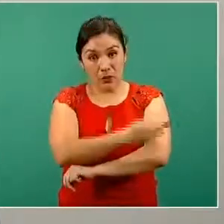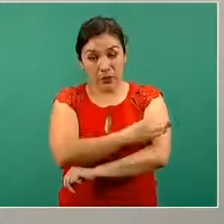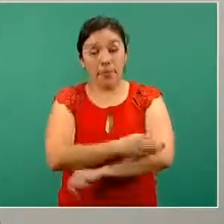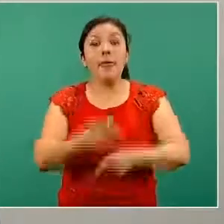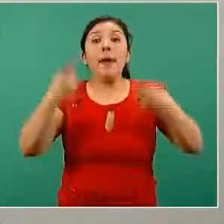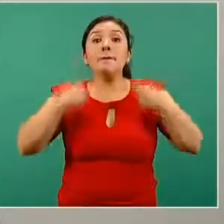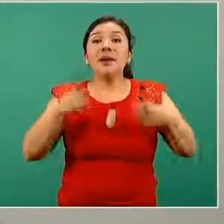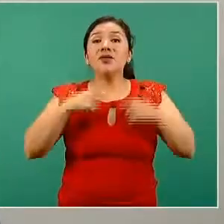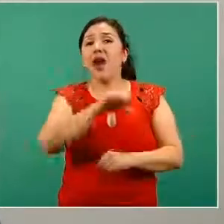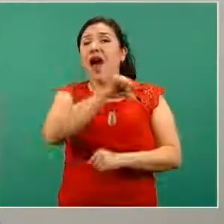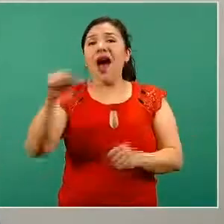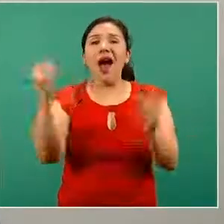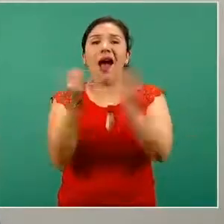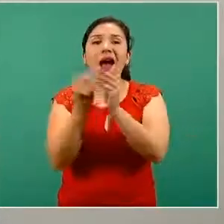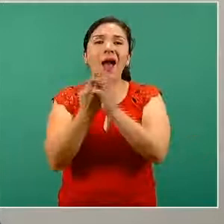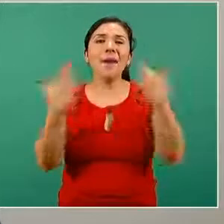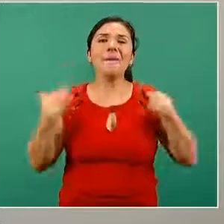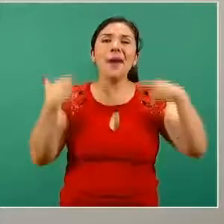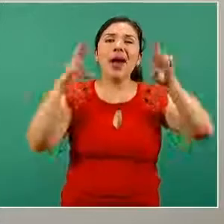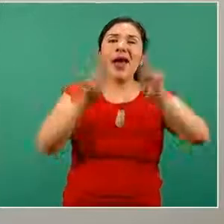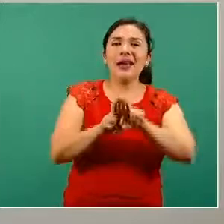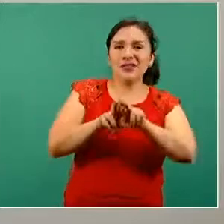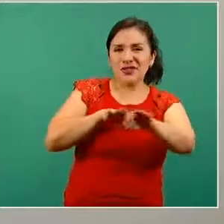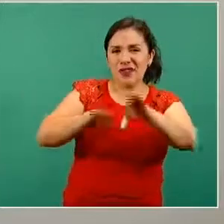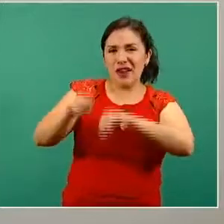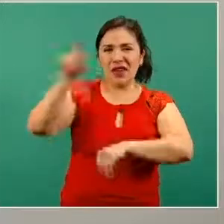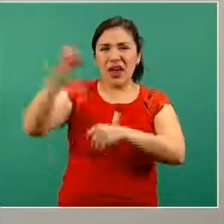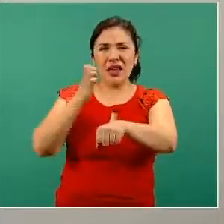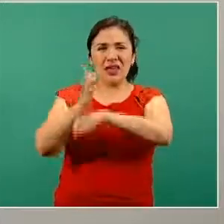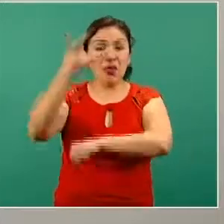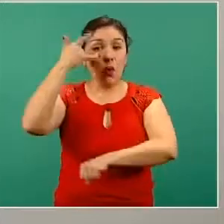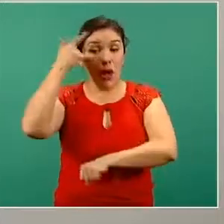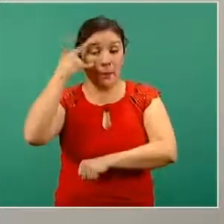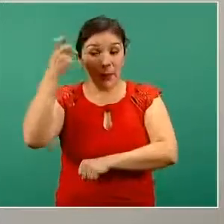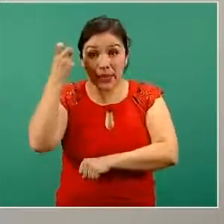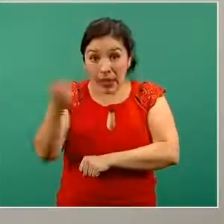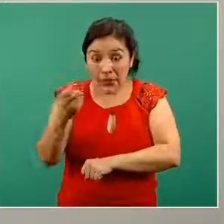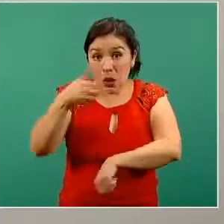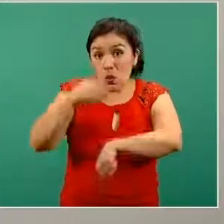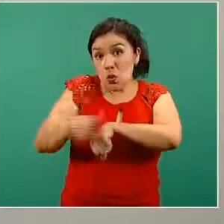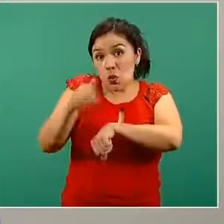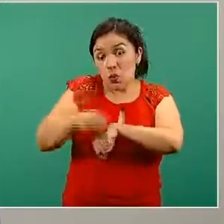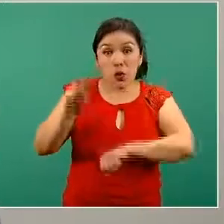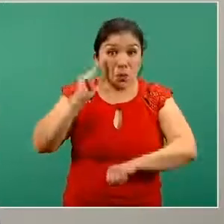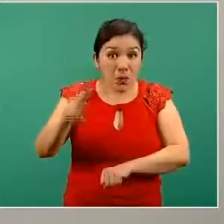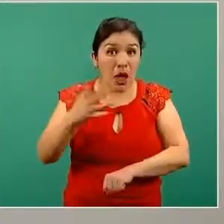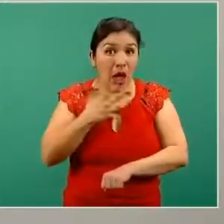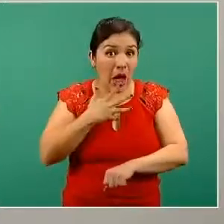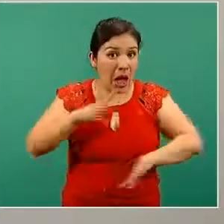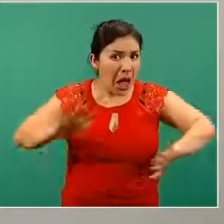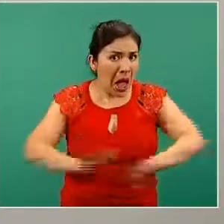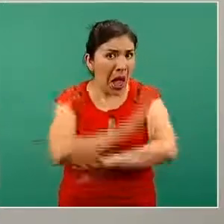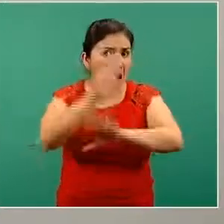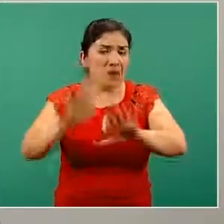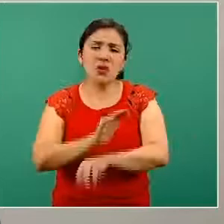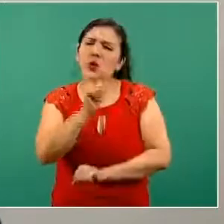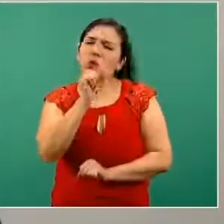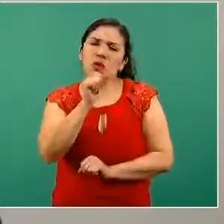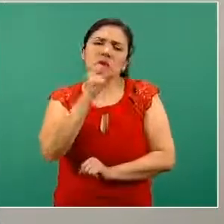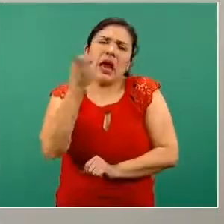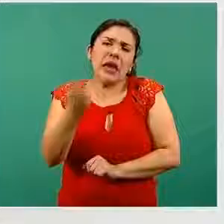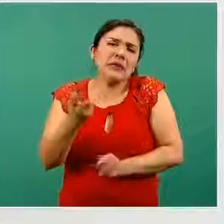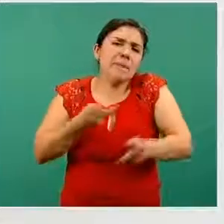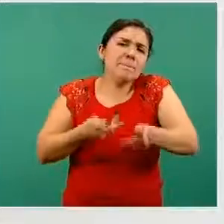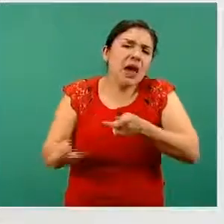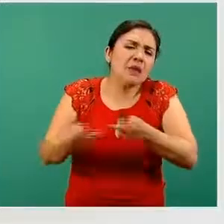personal educativo, en este caso trabajadores de la educación del estado de Campeche, es un número que no ha tenido movimientos porque esta estrategia se llevó